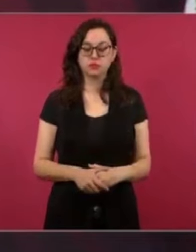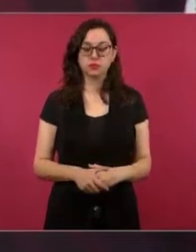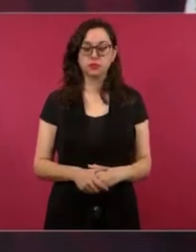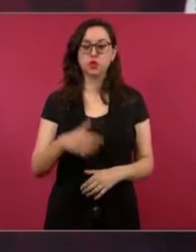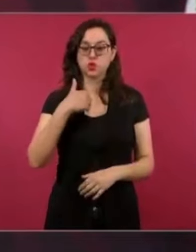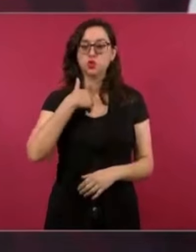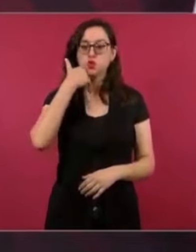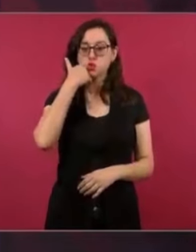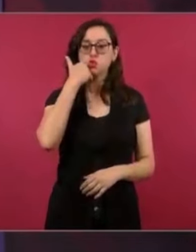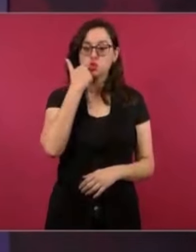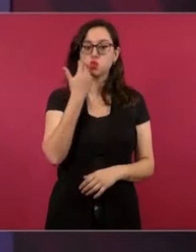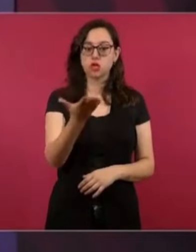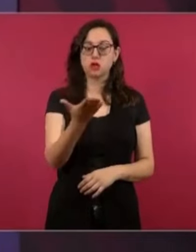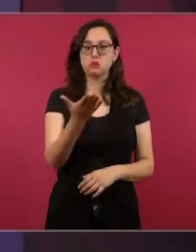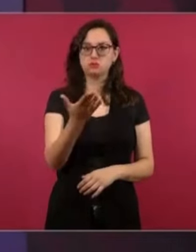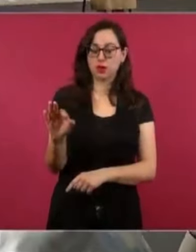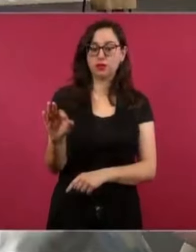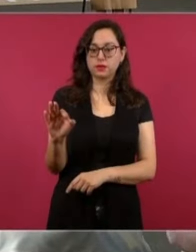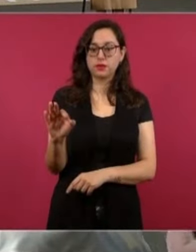ya pasamos